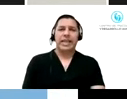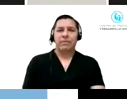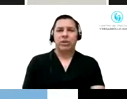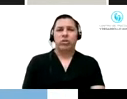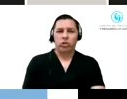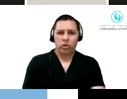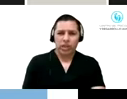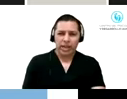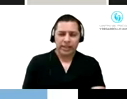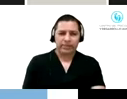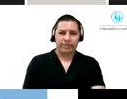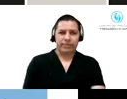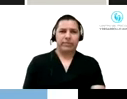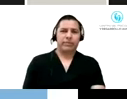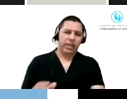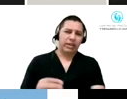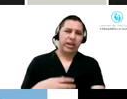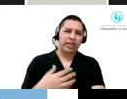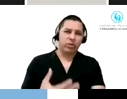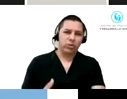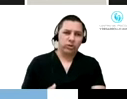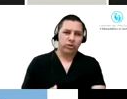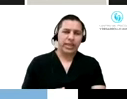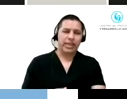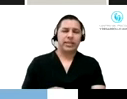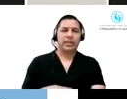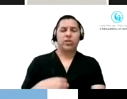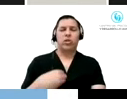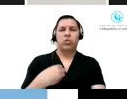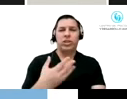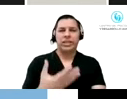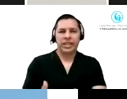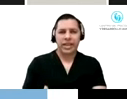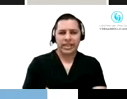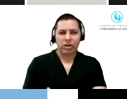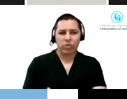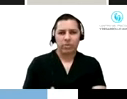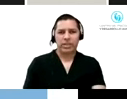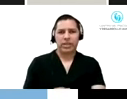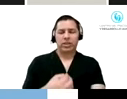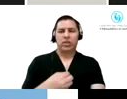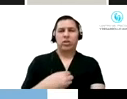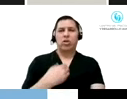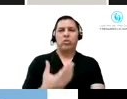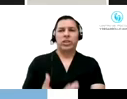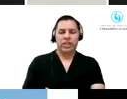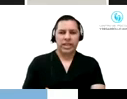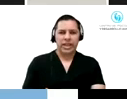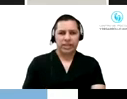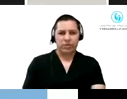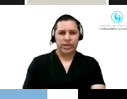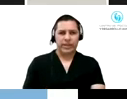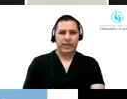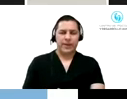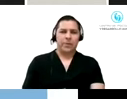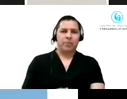más de elementos sociales, ¿verdad? Que fue la introducción que hice. Cómo nos enseñan a ser hombres, cómo nos enseñan